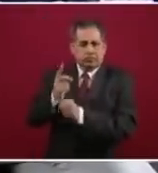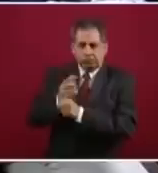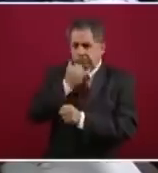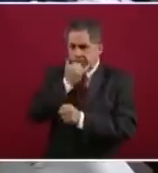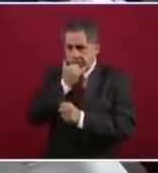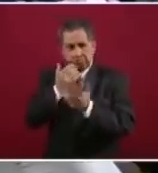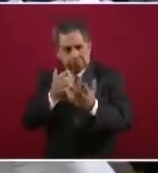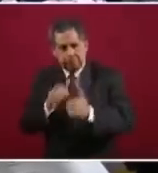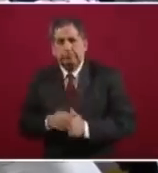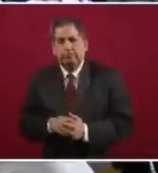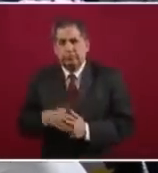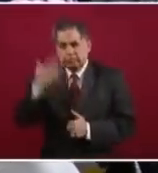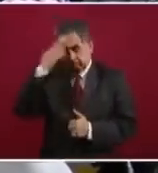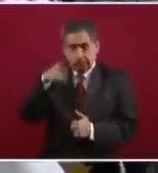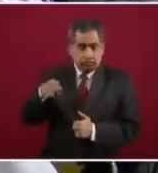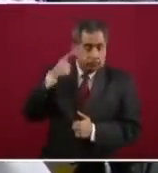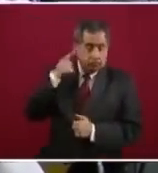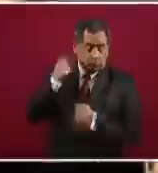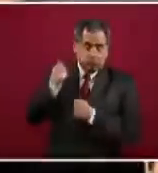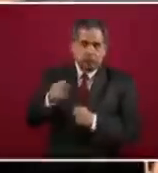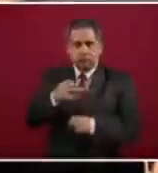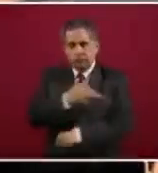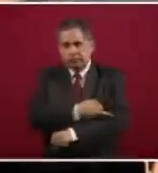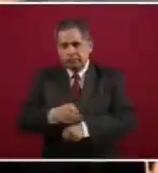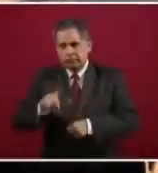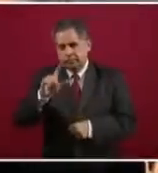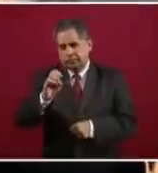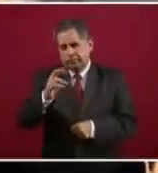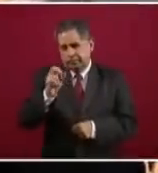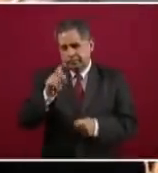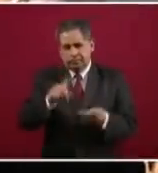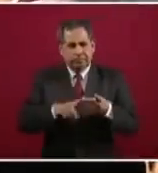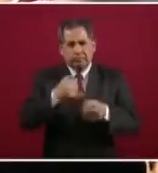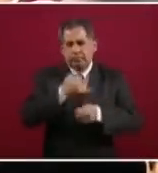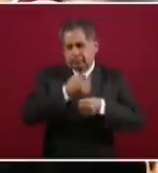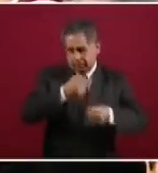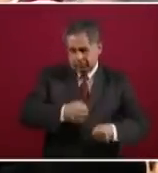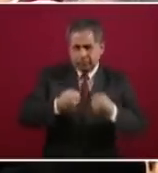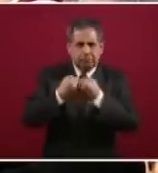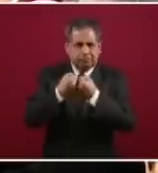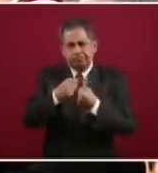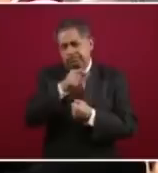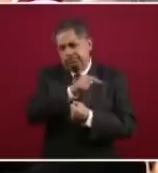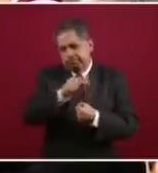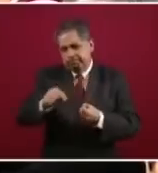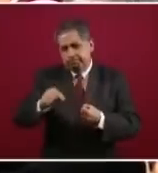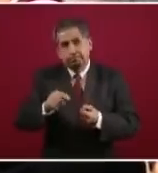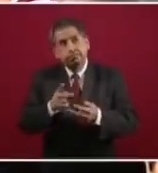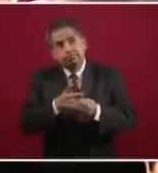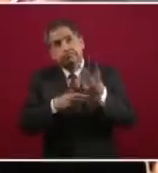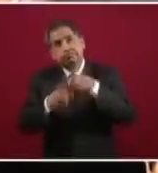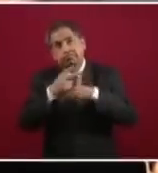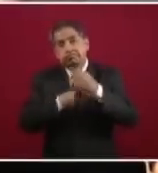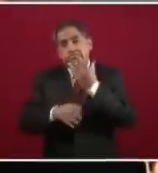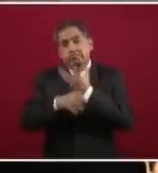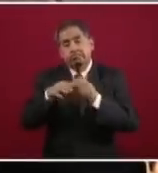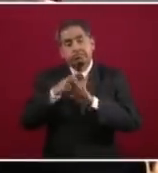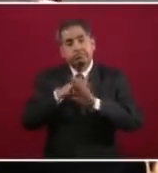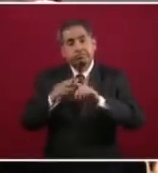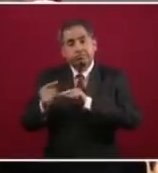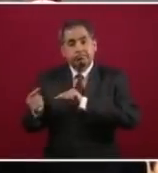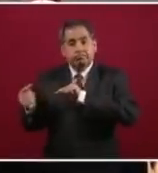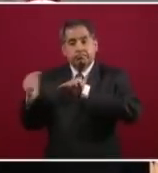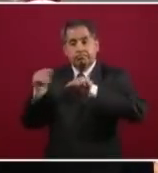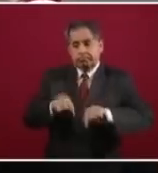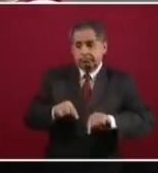muy fuertes como la familia Levarón y más inseguridad en la frontera. Ya se viene el retorno de varios migrantes que vienen a pasar aquí